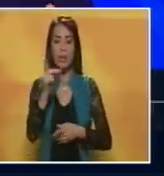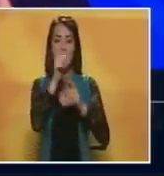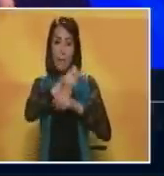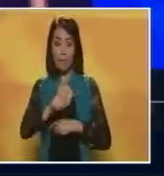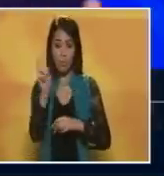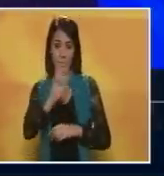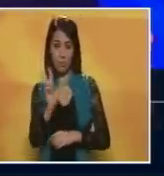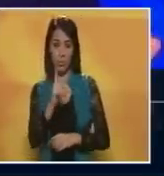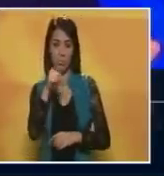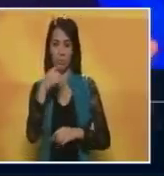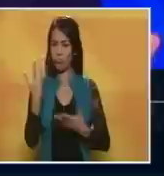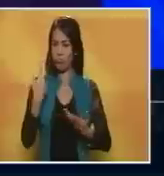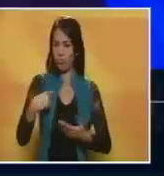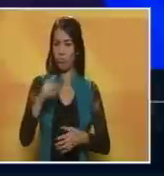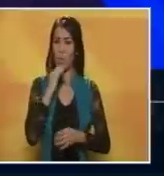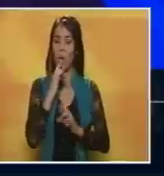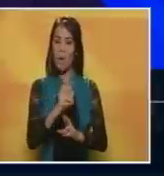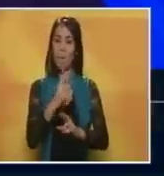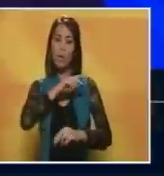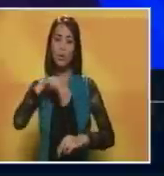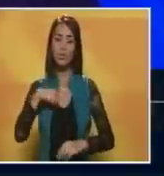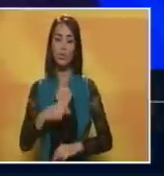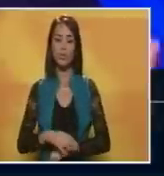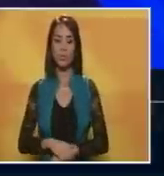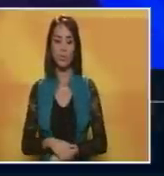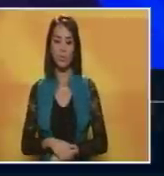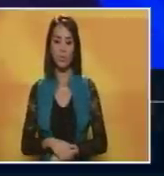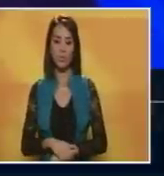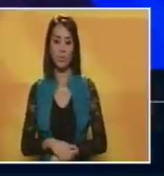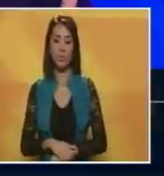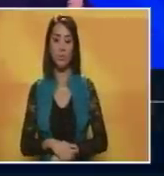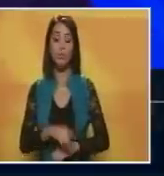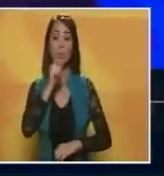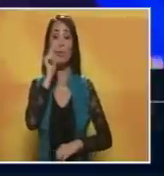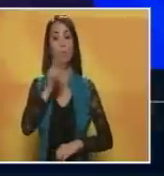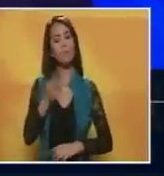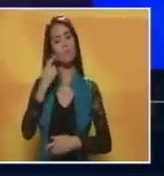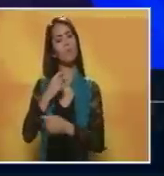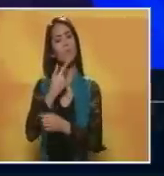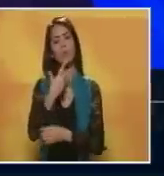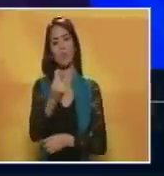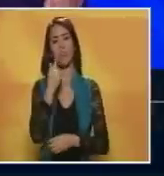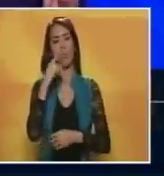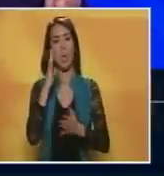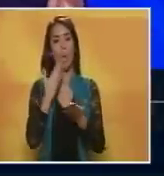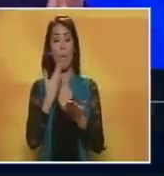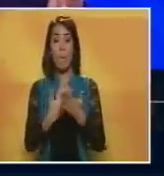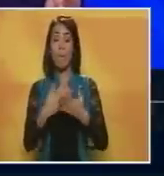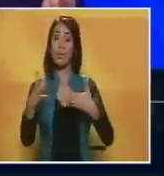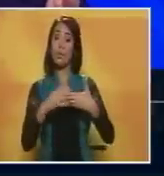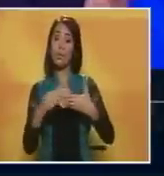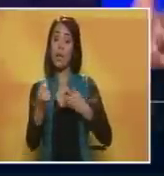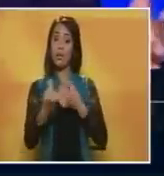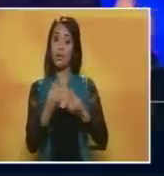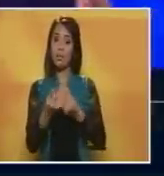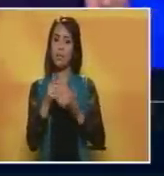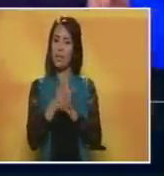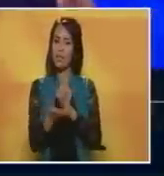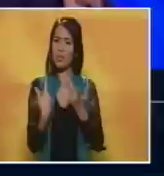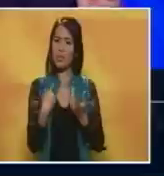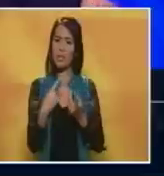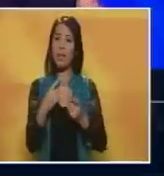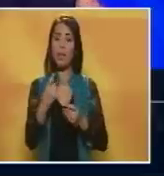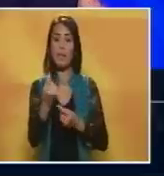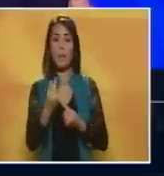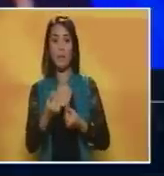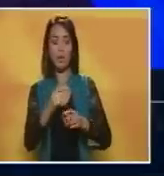venezolanos tiene que tener una respuesta de nosotros mujica negó que la propuesta de dolarización de la economía pretenda desplazar al